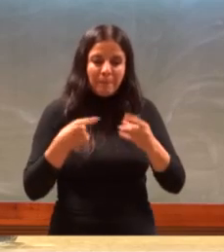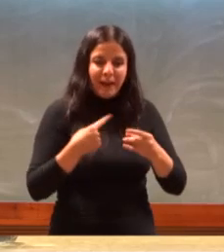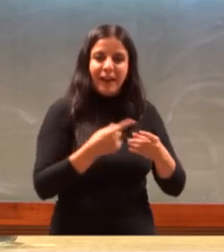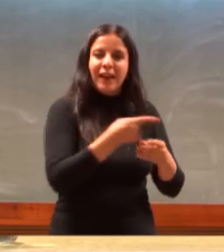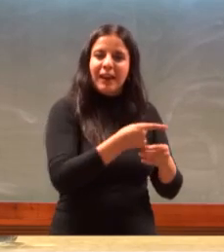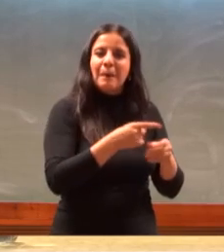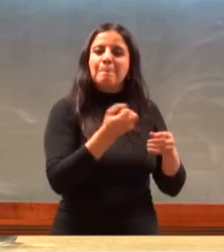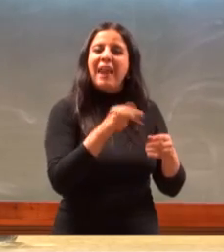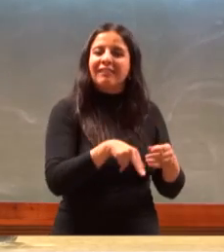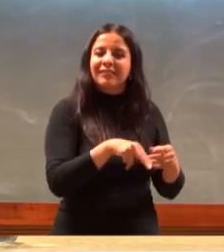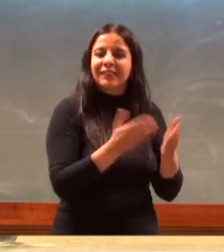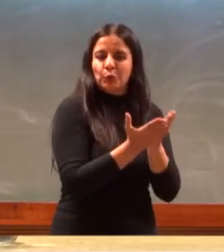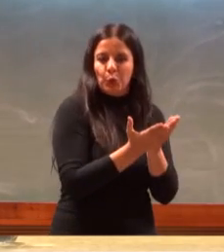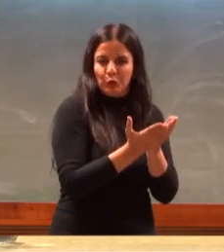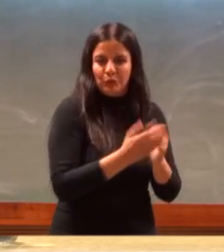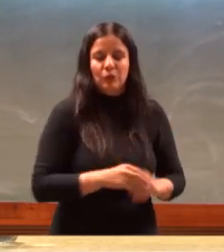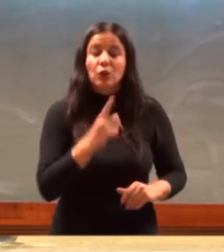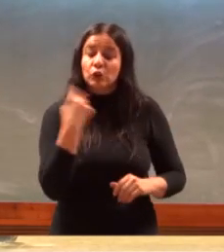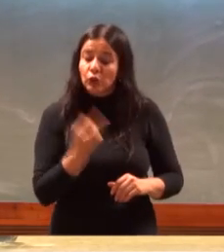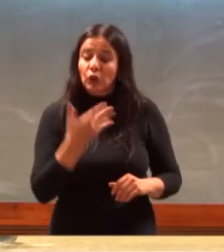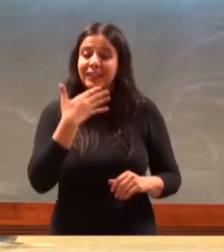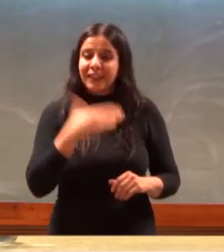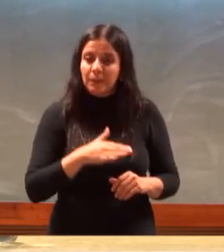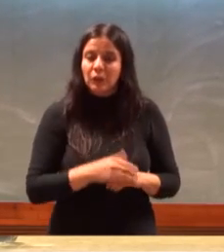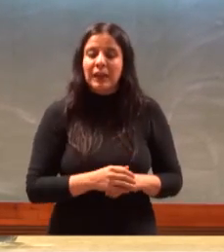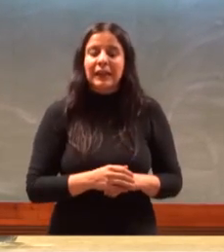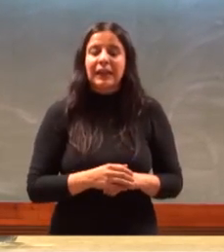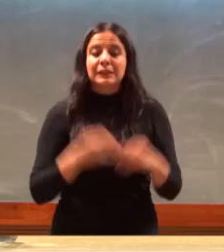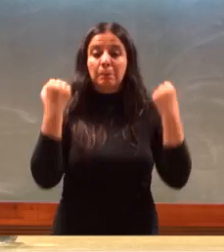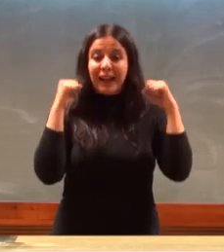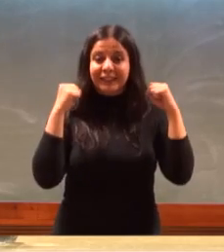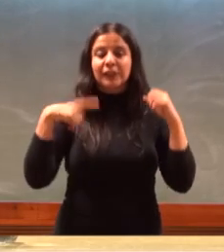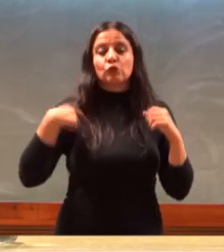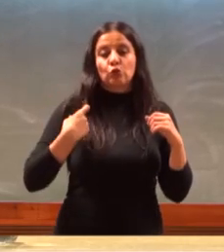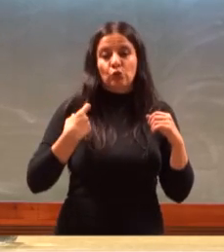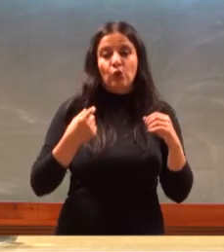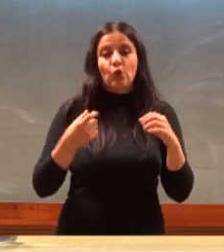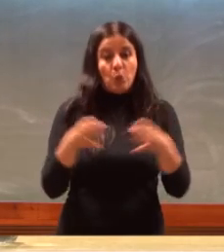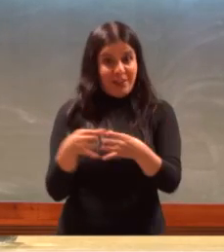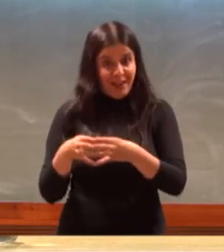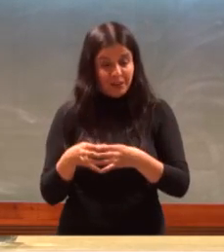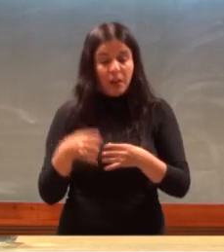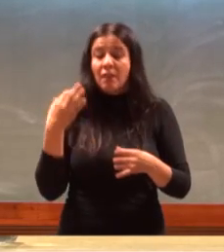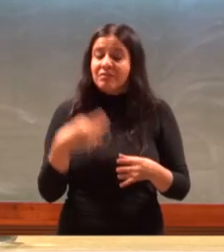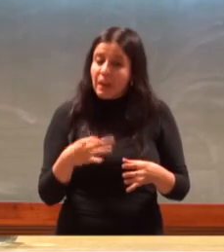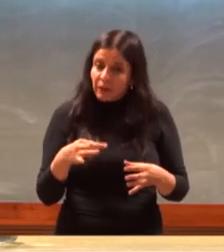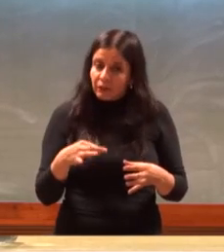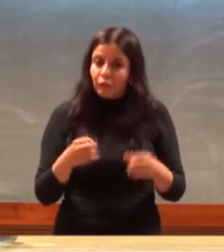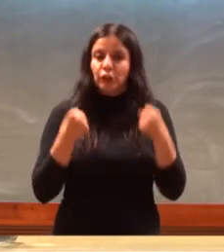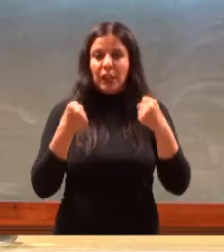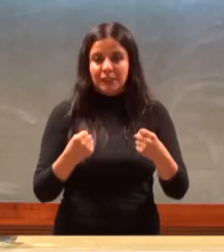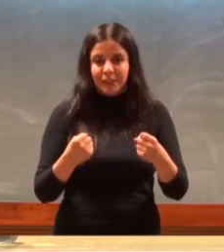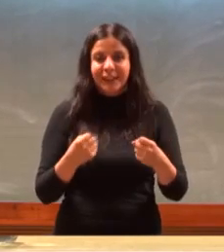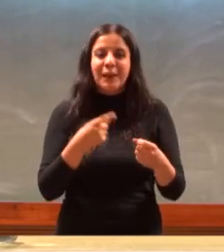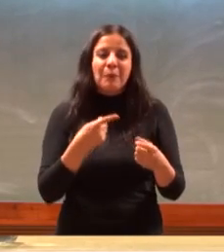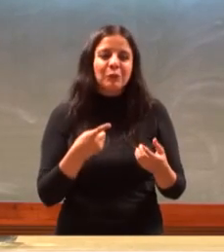una de las carreras en ese sentido entendemos que las que las prácticas sociocomunitarios se tienen que fortalecer Pero además que tenemos que avanzar en la difusión